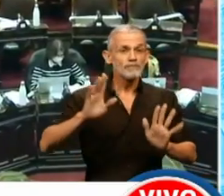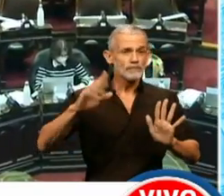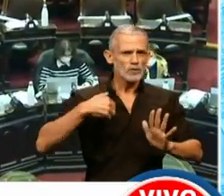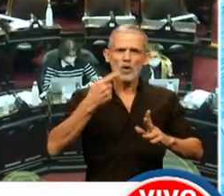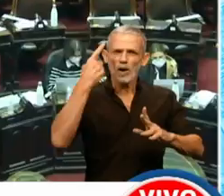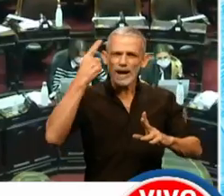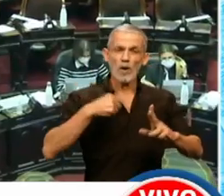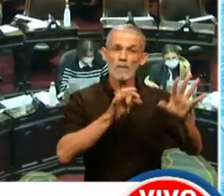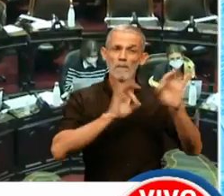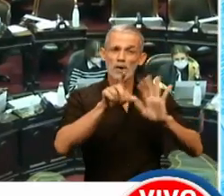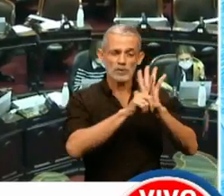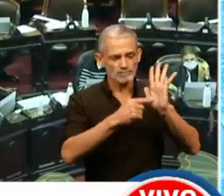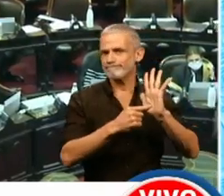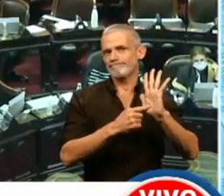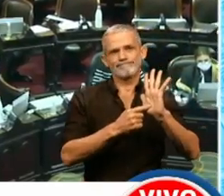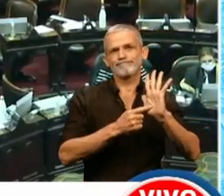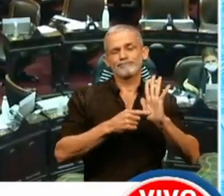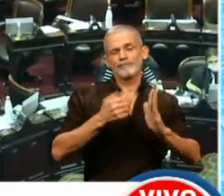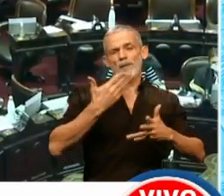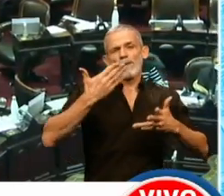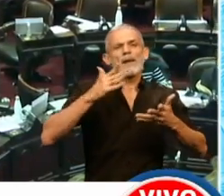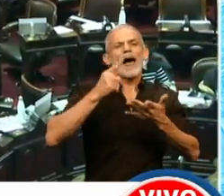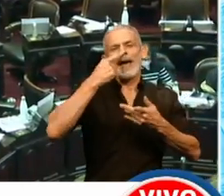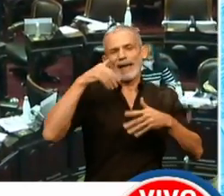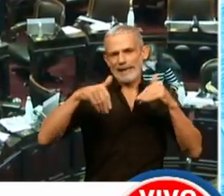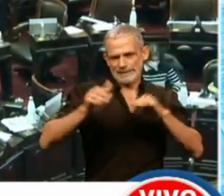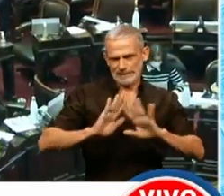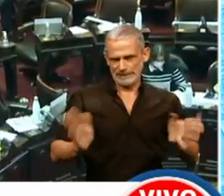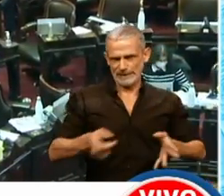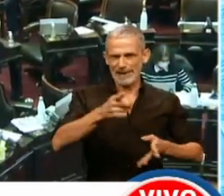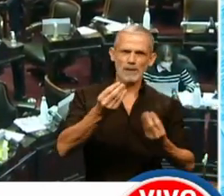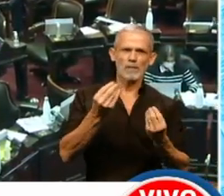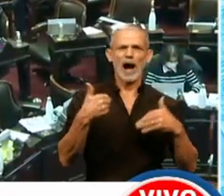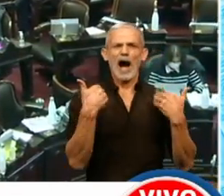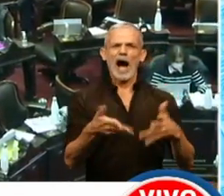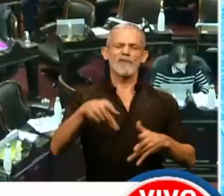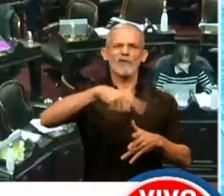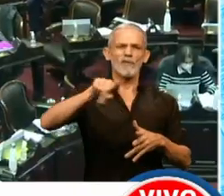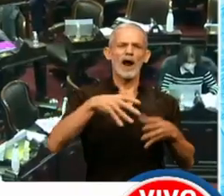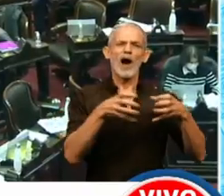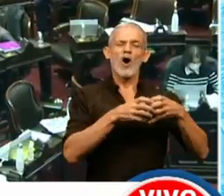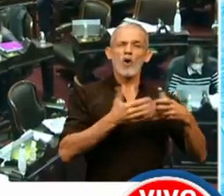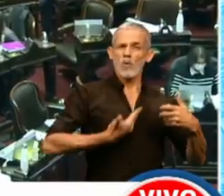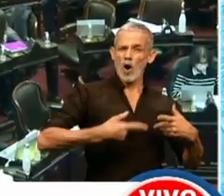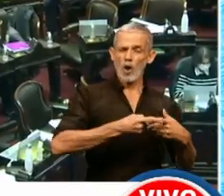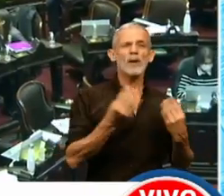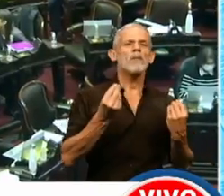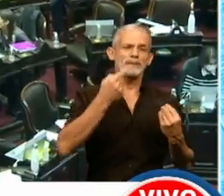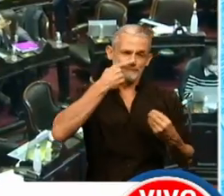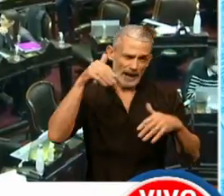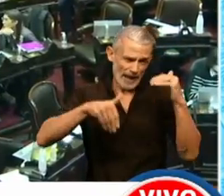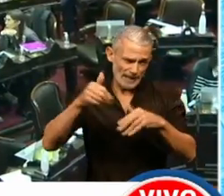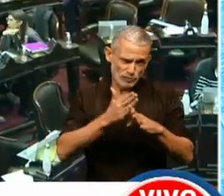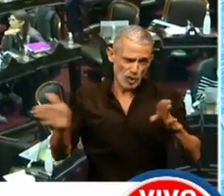ante un proyecto de claro carácter demagógico tendiente a posicionar favorablemente el oficialismo en términos electorales